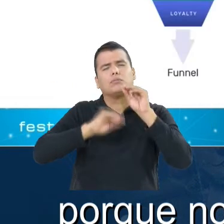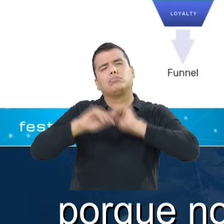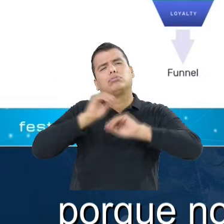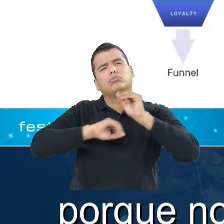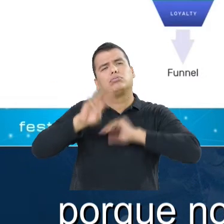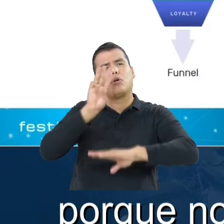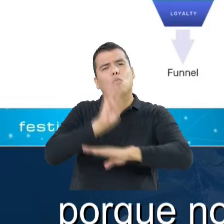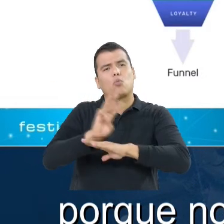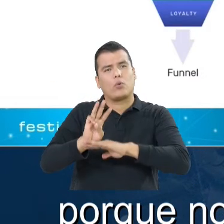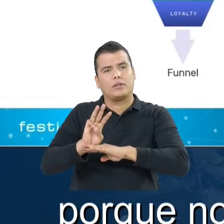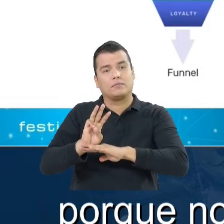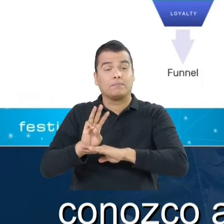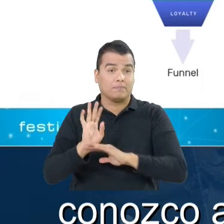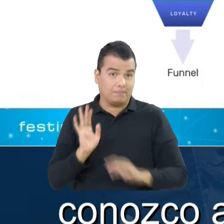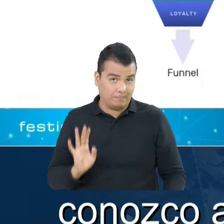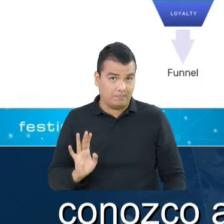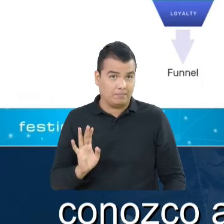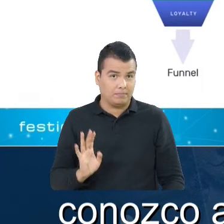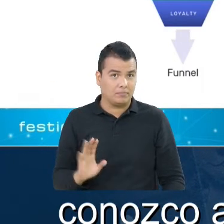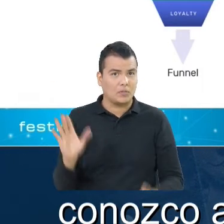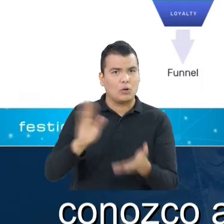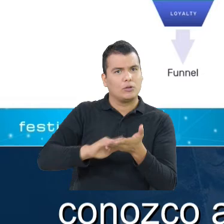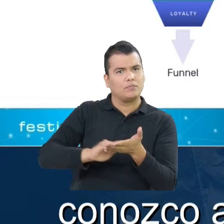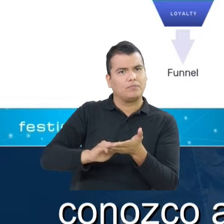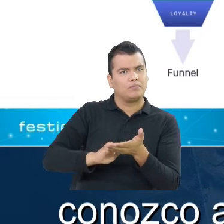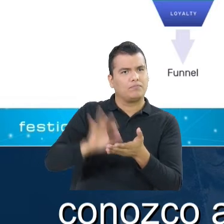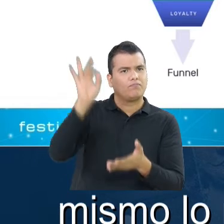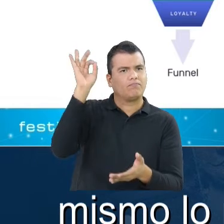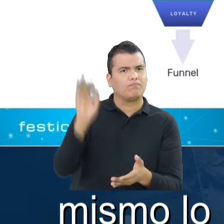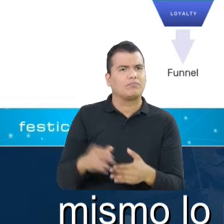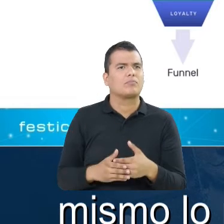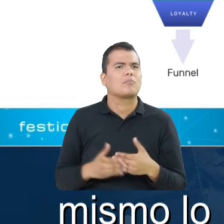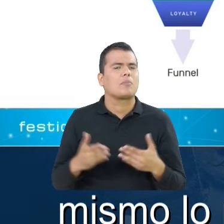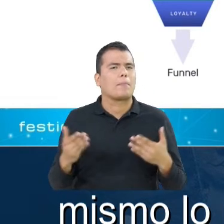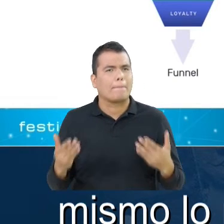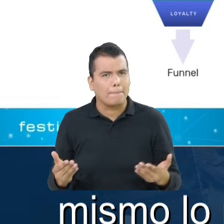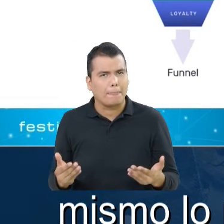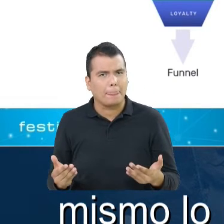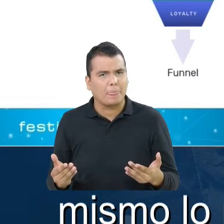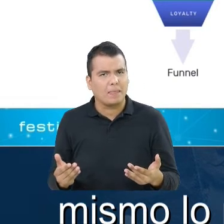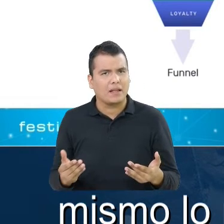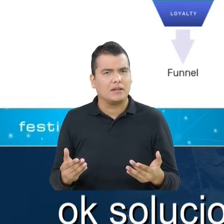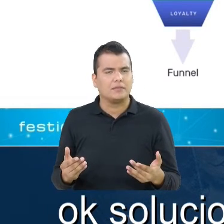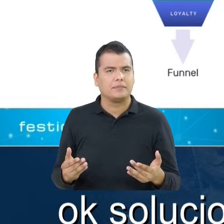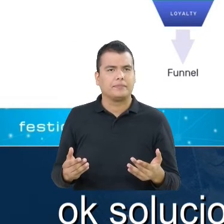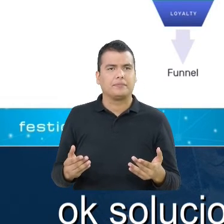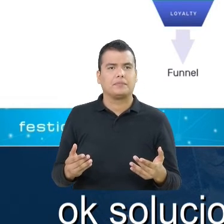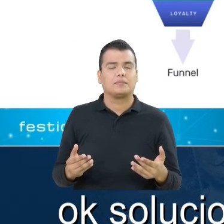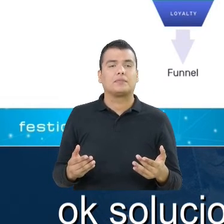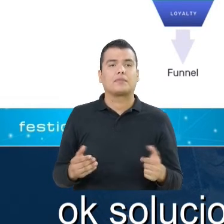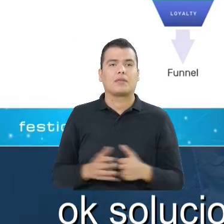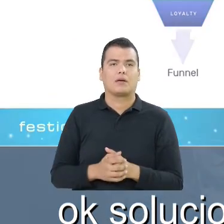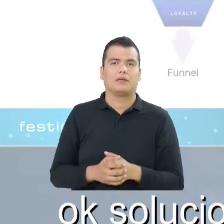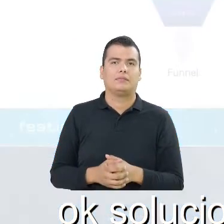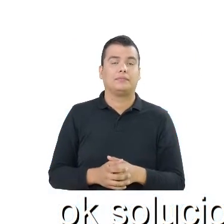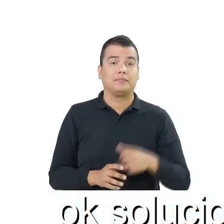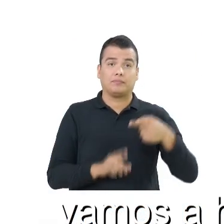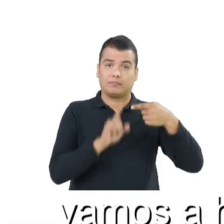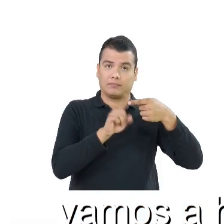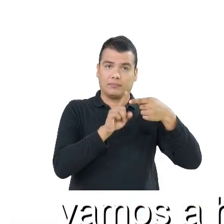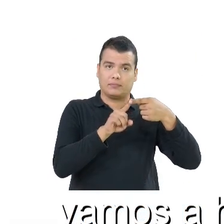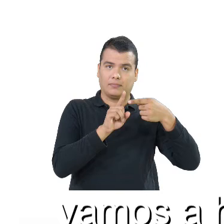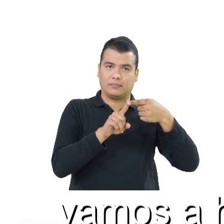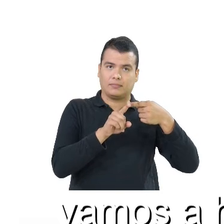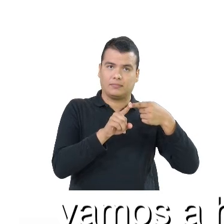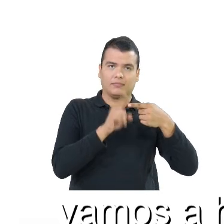montón de herramientas. Ok, ¿cómo solucionamos estos problemas y cómo vamos a hacer que ese dónde funcione para mi negocio en digital? Lo primero, yo